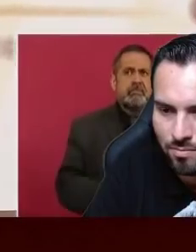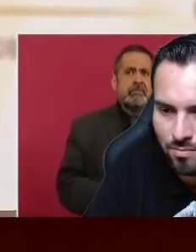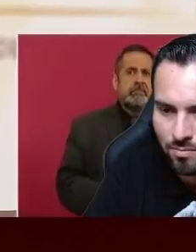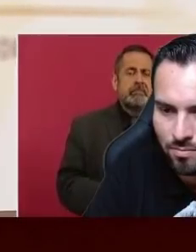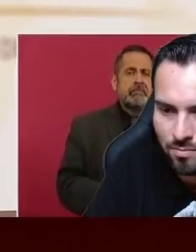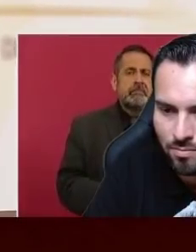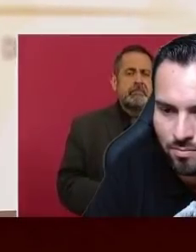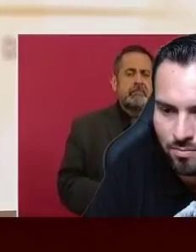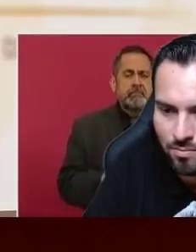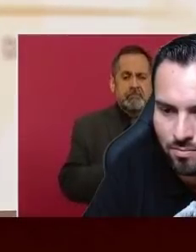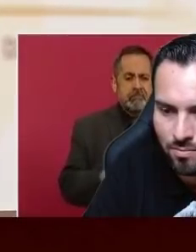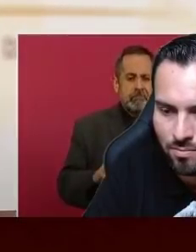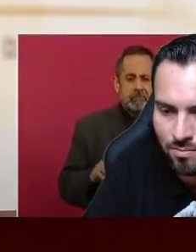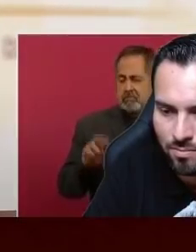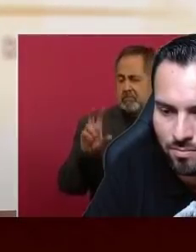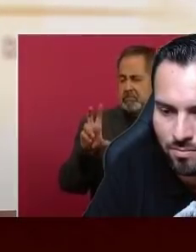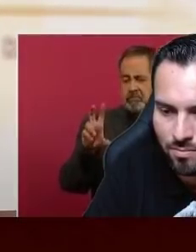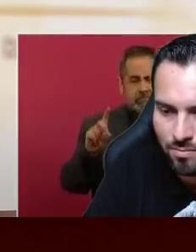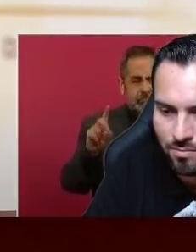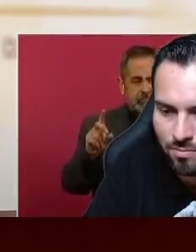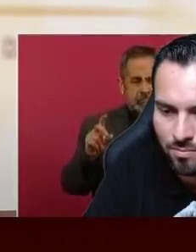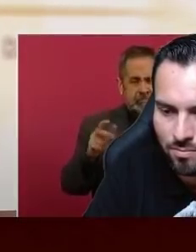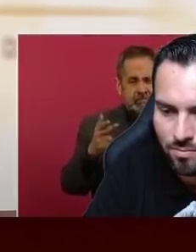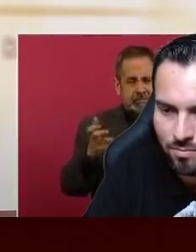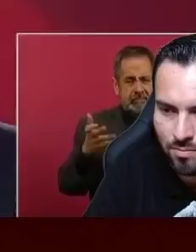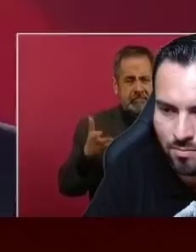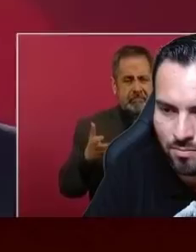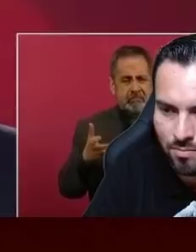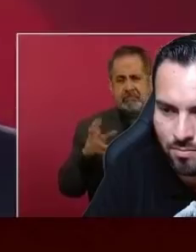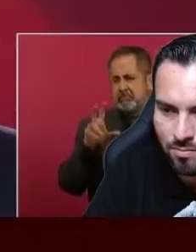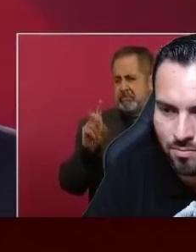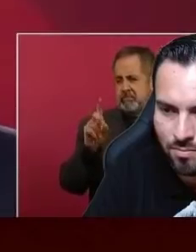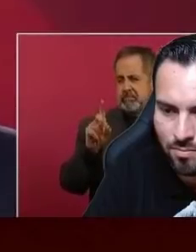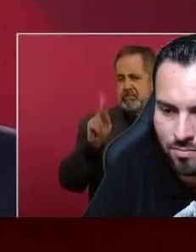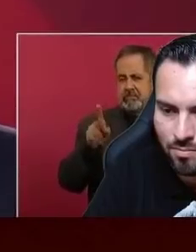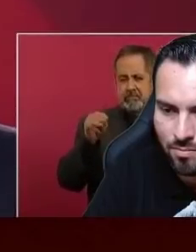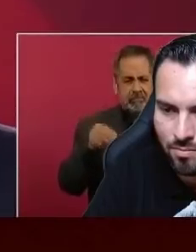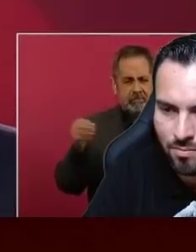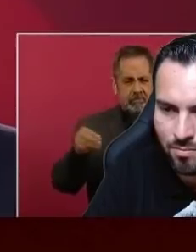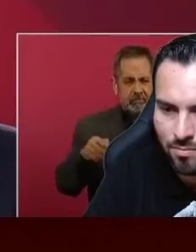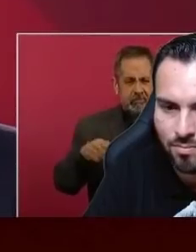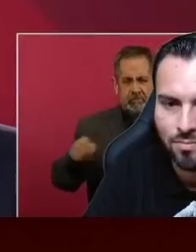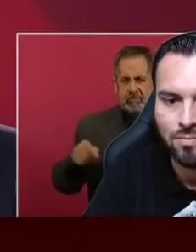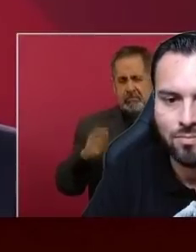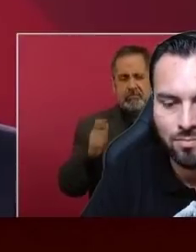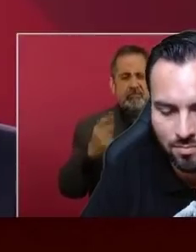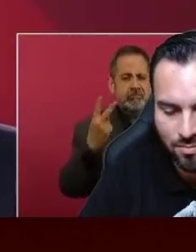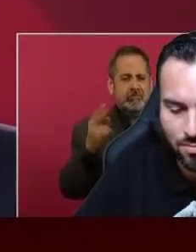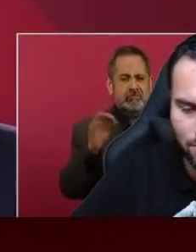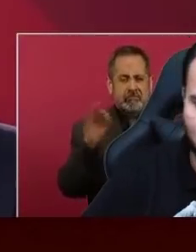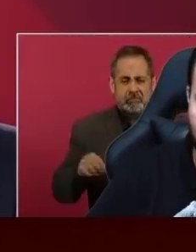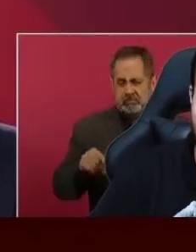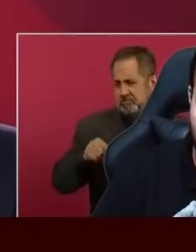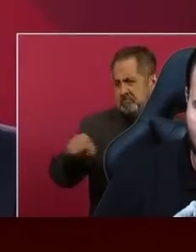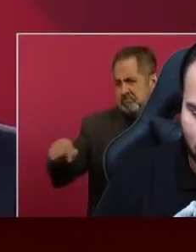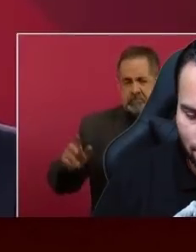como 30 hectáreas como digo perdón como 30 km como un 2%